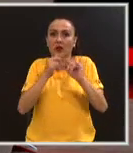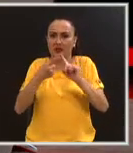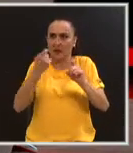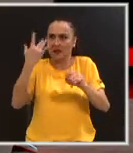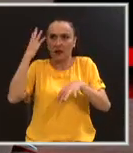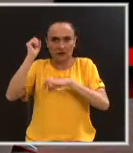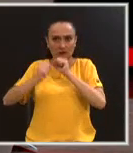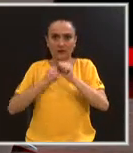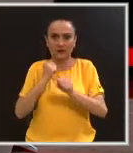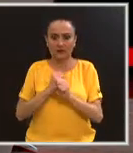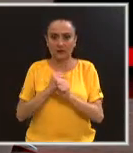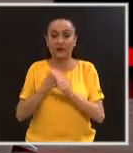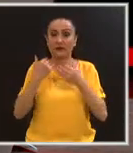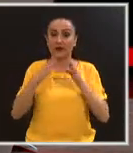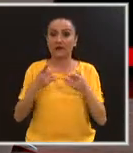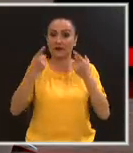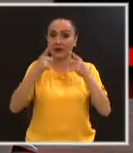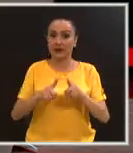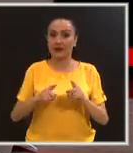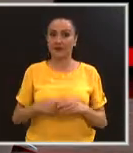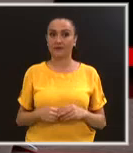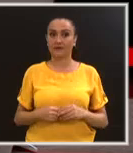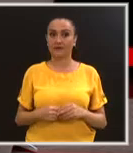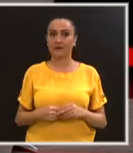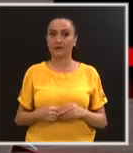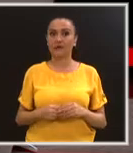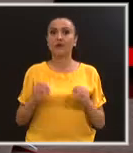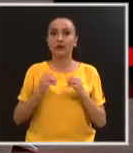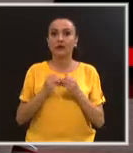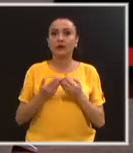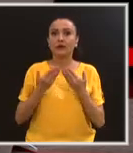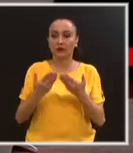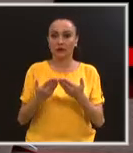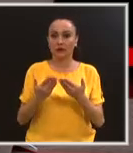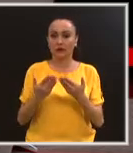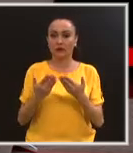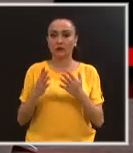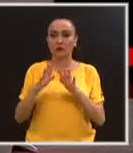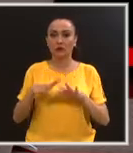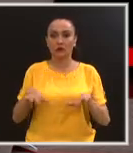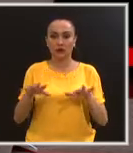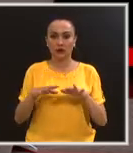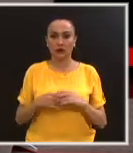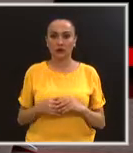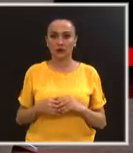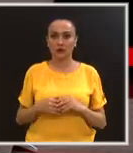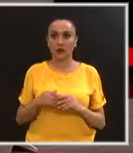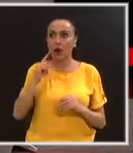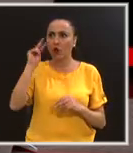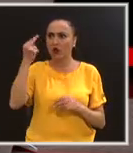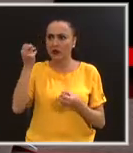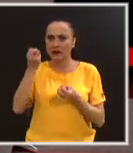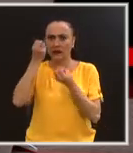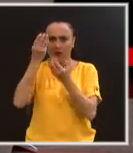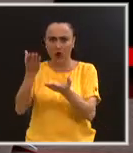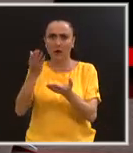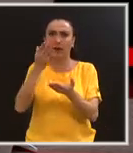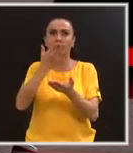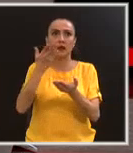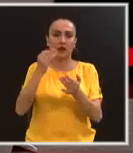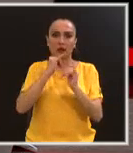hace años que se han dado que se han estado poniendo en eh en las noticias que se han estado